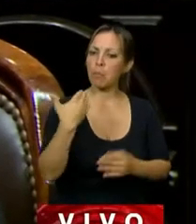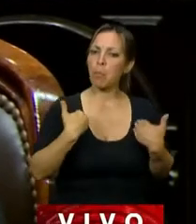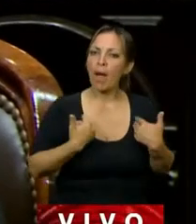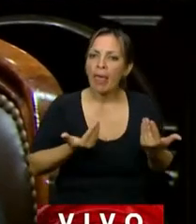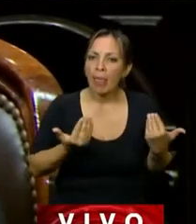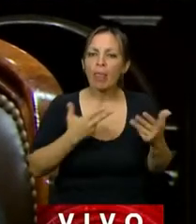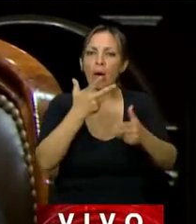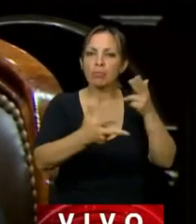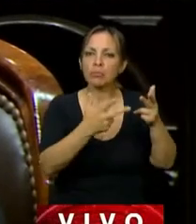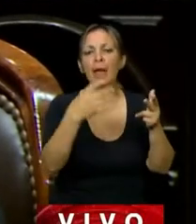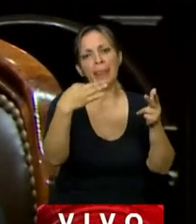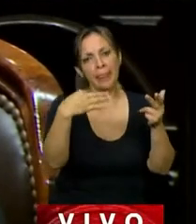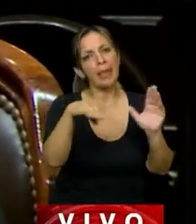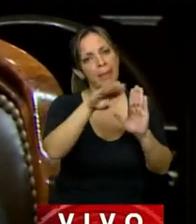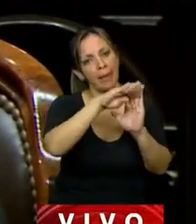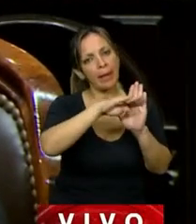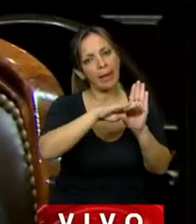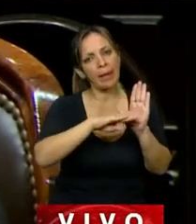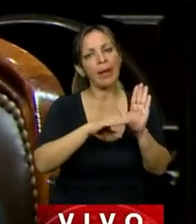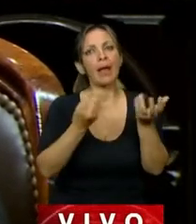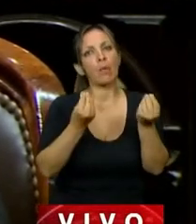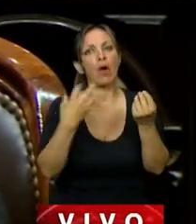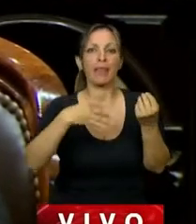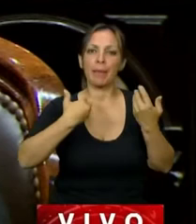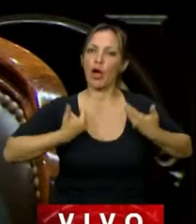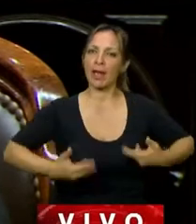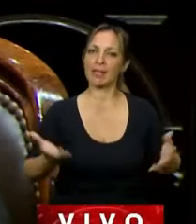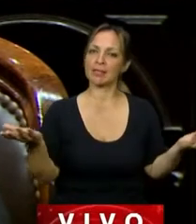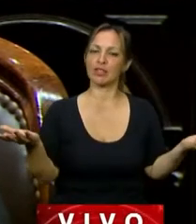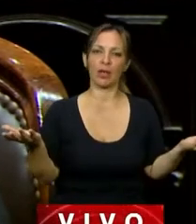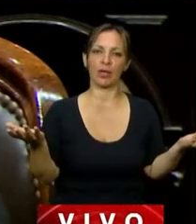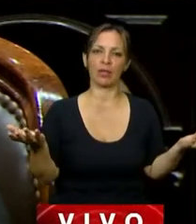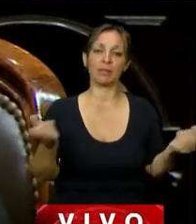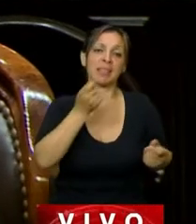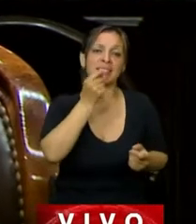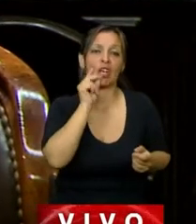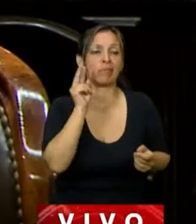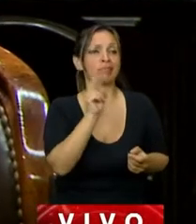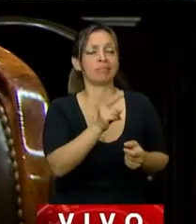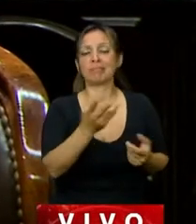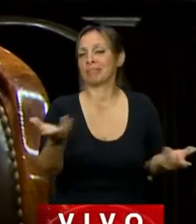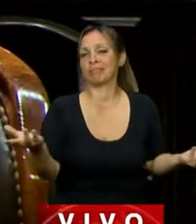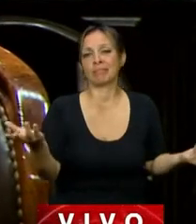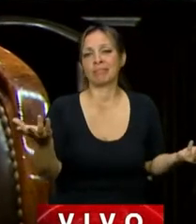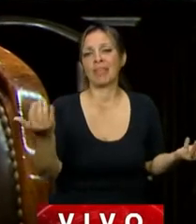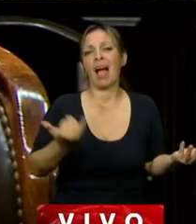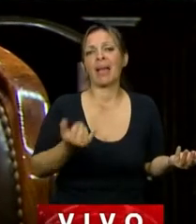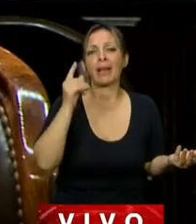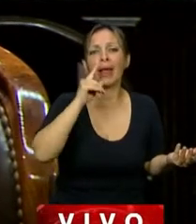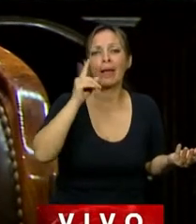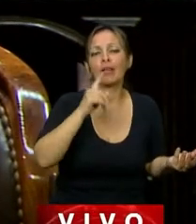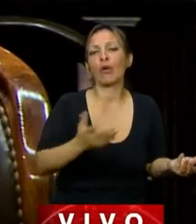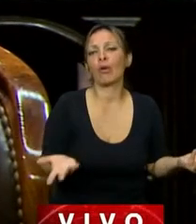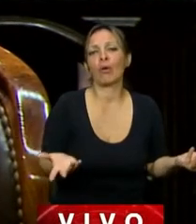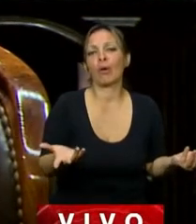debe tener algunas reglas de honestidad, necesariamente, porque de lo contrario hay